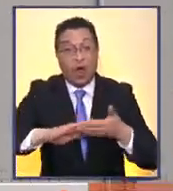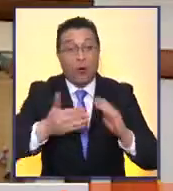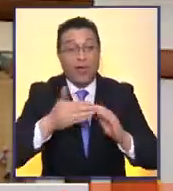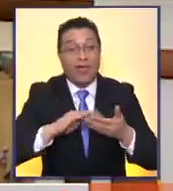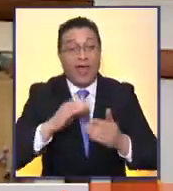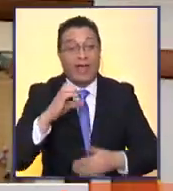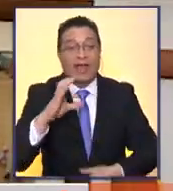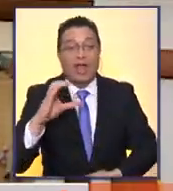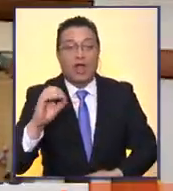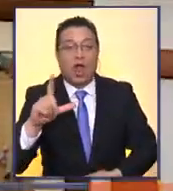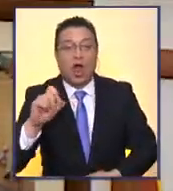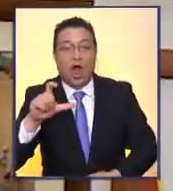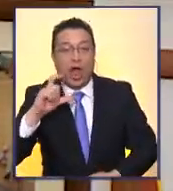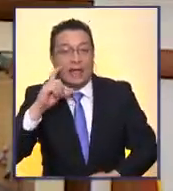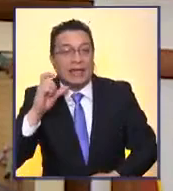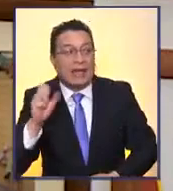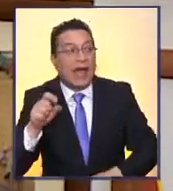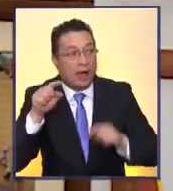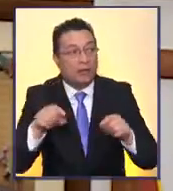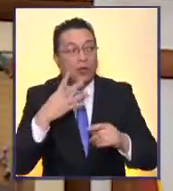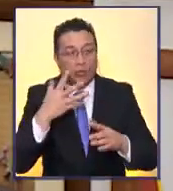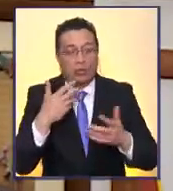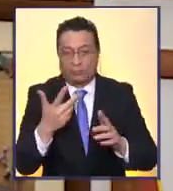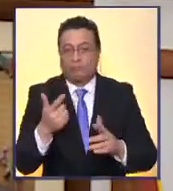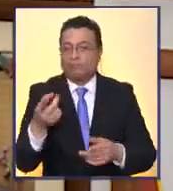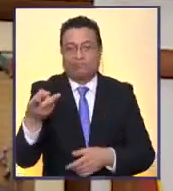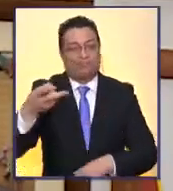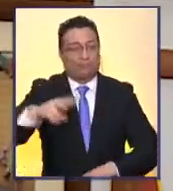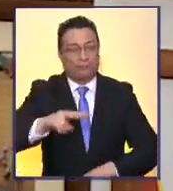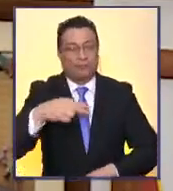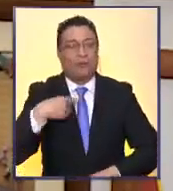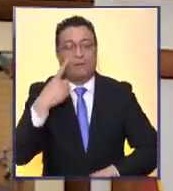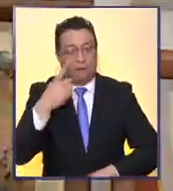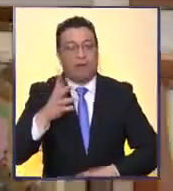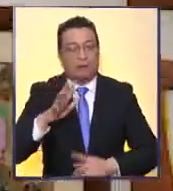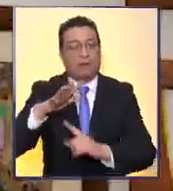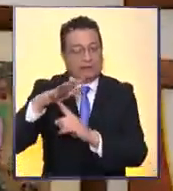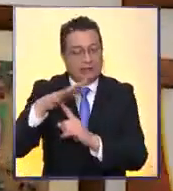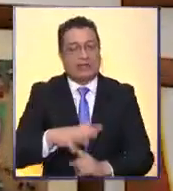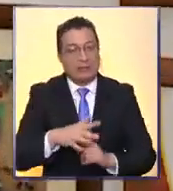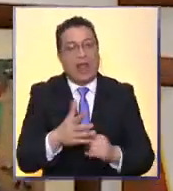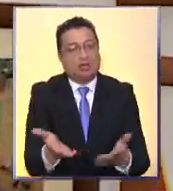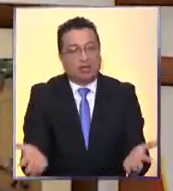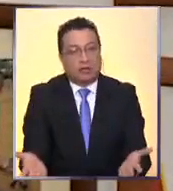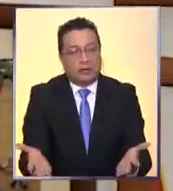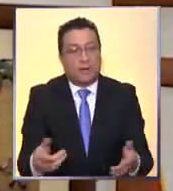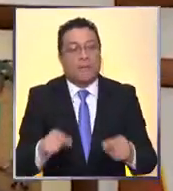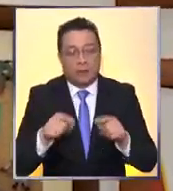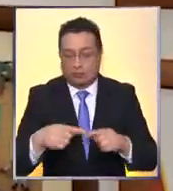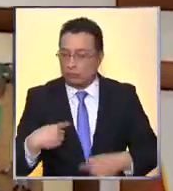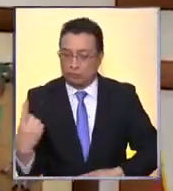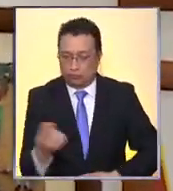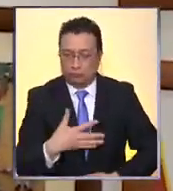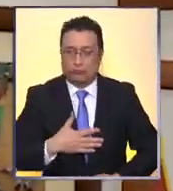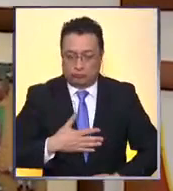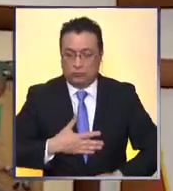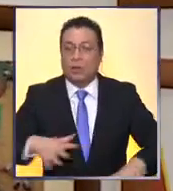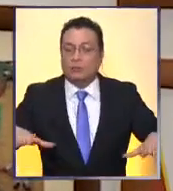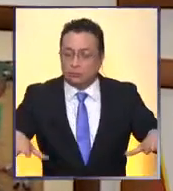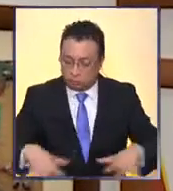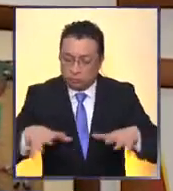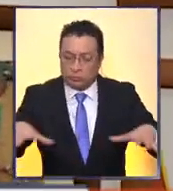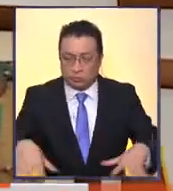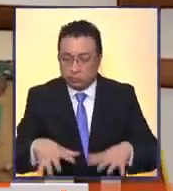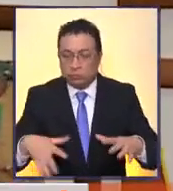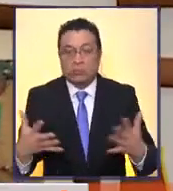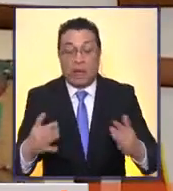argumentos medioambientales, disfrazar un acto abierto y expreso de segregación social. Nosotros vamos a hacer todo lo necesario para que